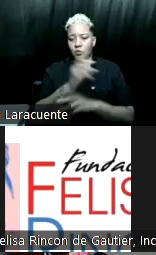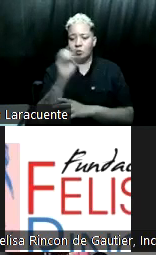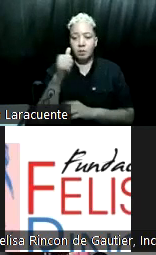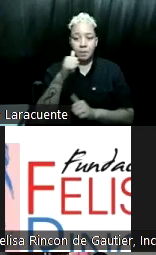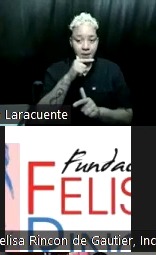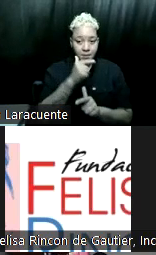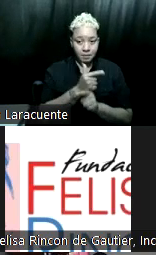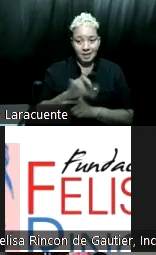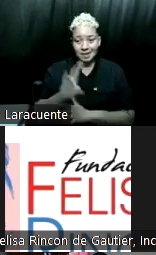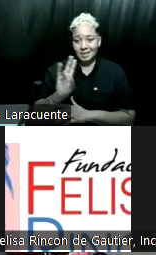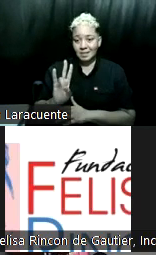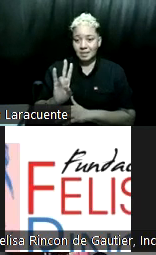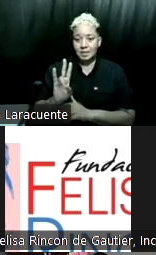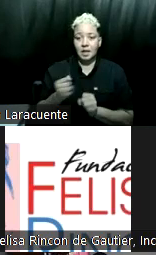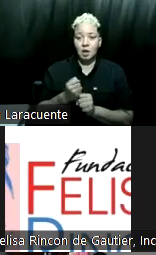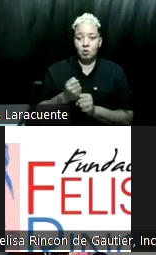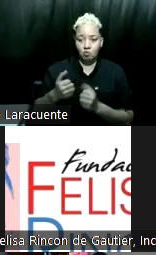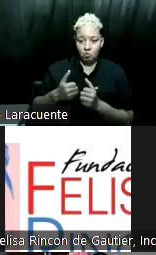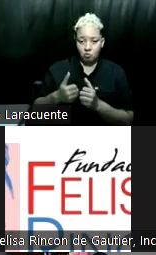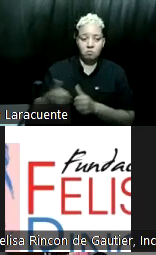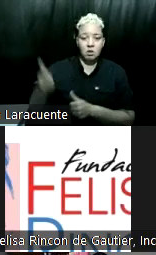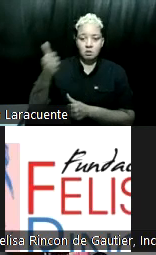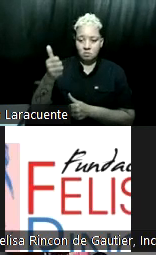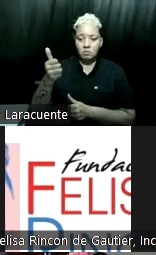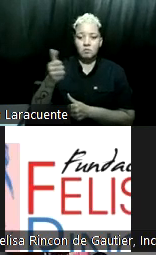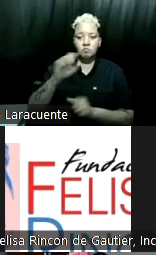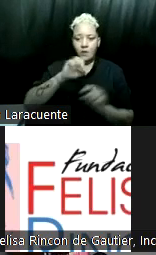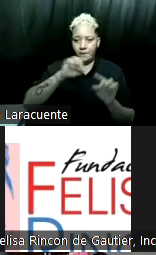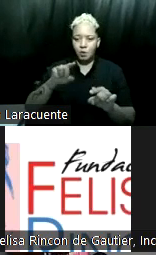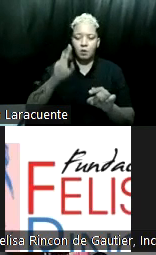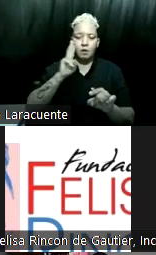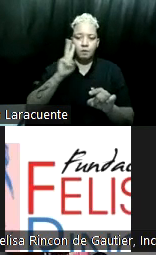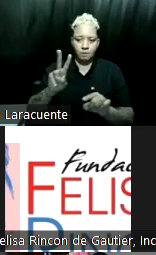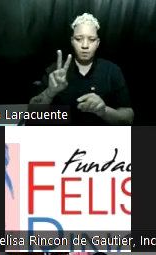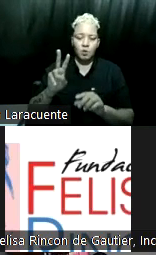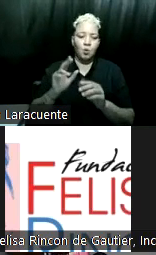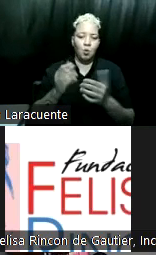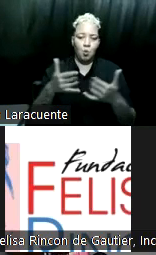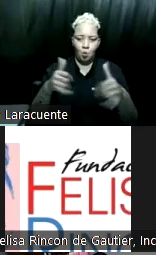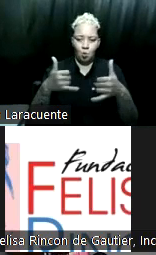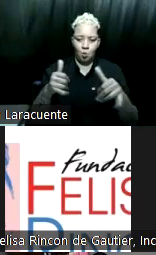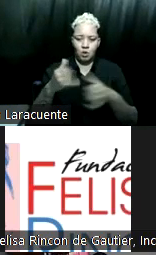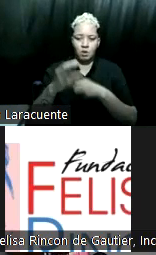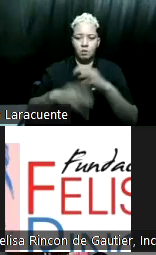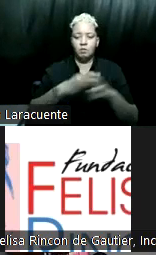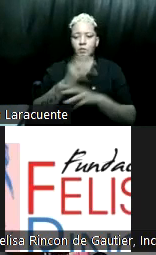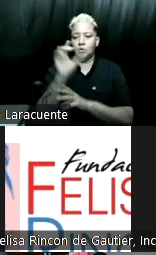hermano, 7 años mayor que yo, sí fue y vio los juegos del mundo